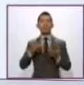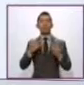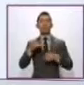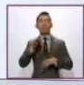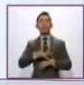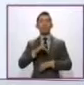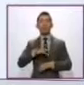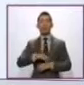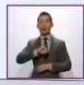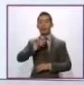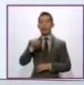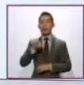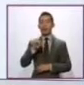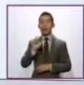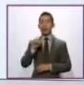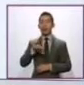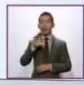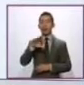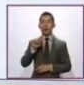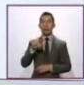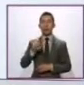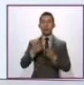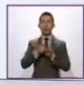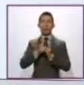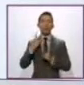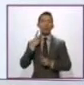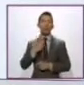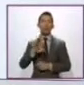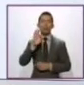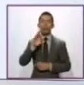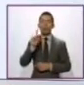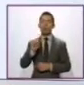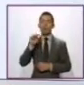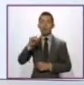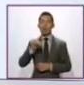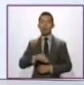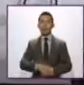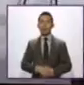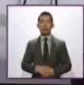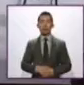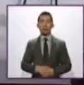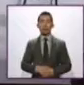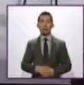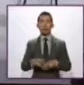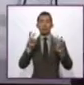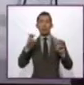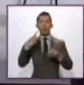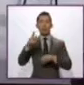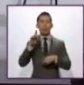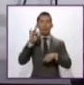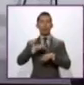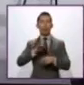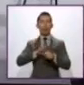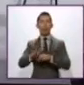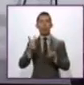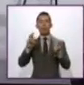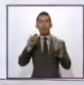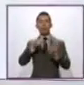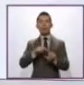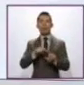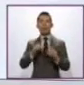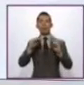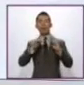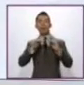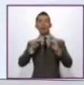Carlos Martínez Cecia Rodríguez, del Partido Fuerza por México. Y en el tema que le tocó de combate a la desigualdad,